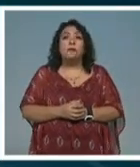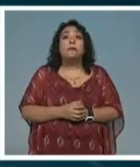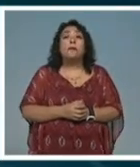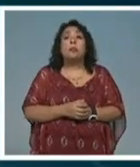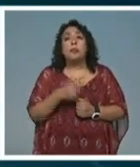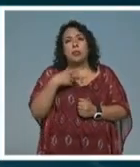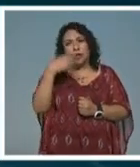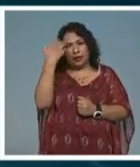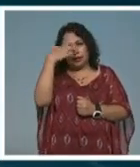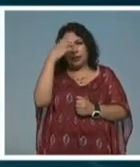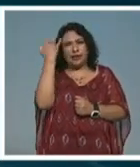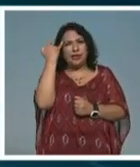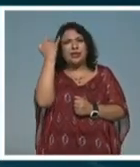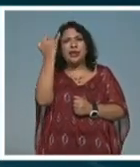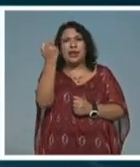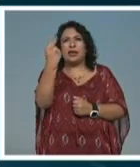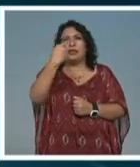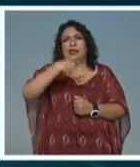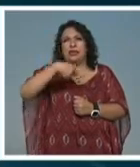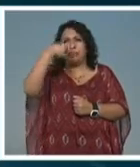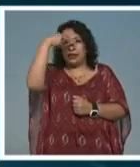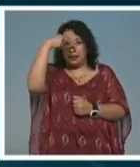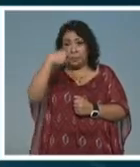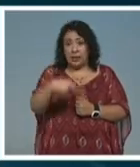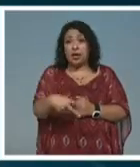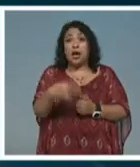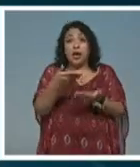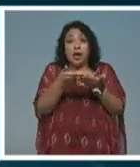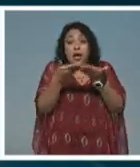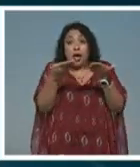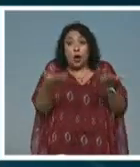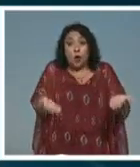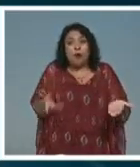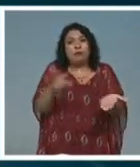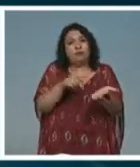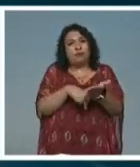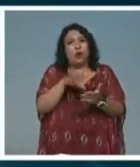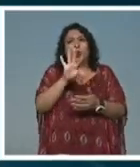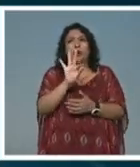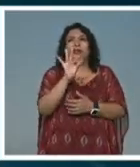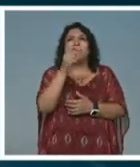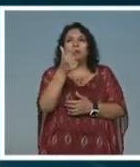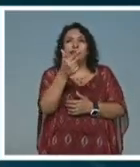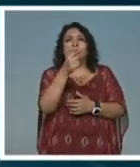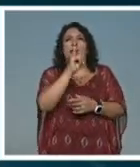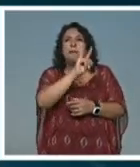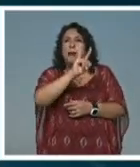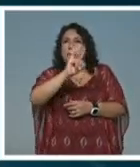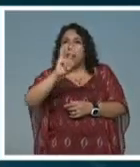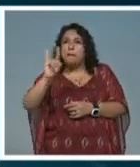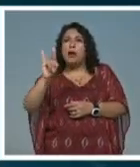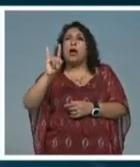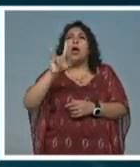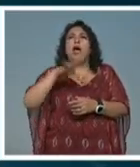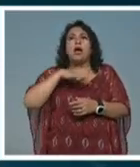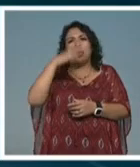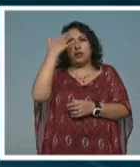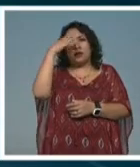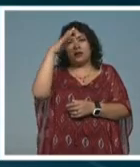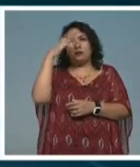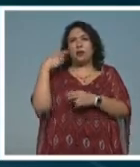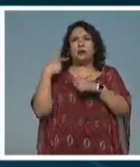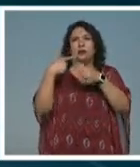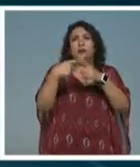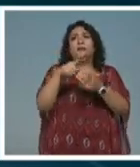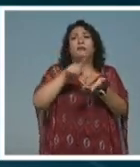Han explorado la idea de identidad mexicana y que ahora, a través de 47 piezas, celebran la carrera de su creador